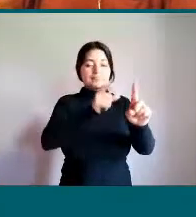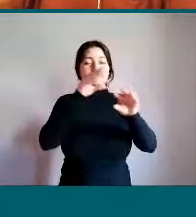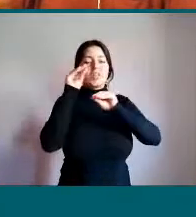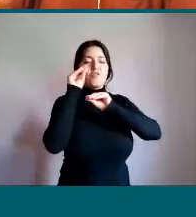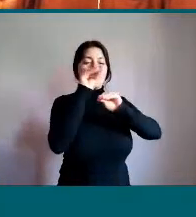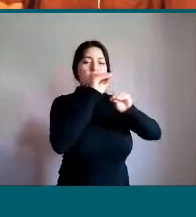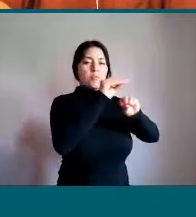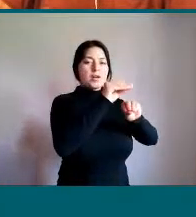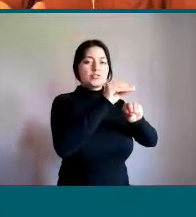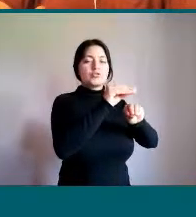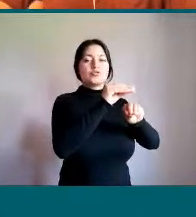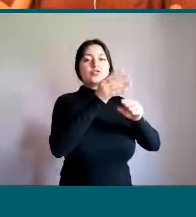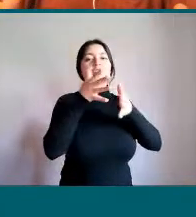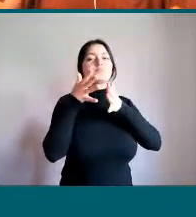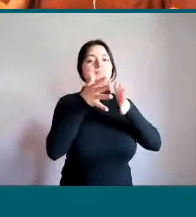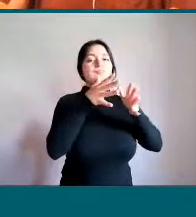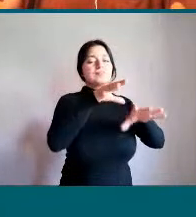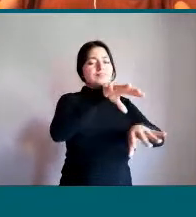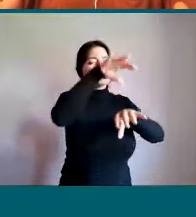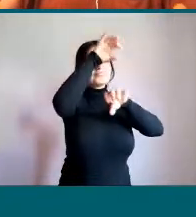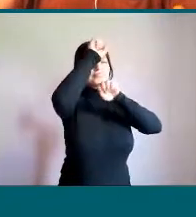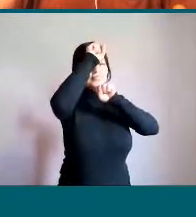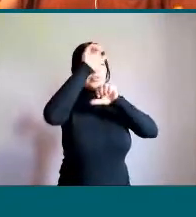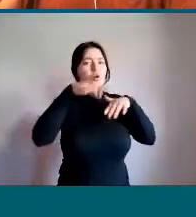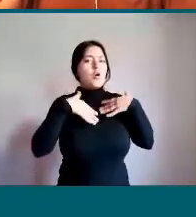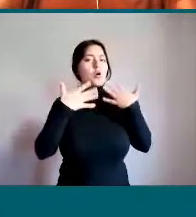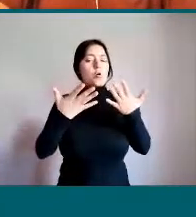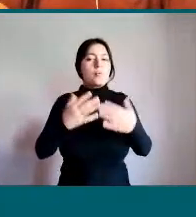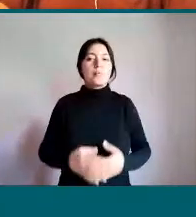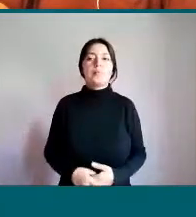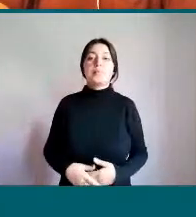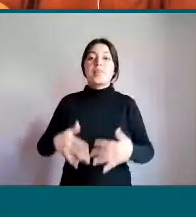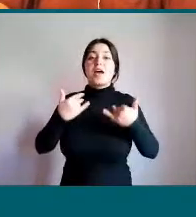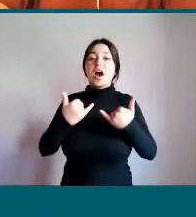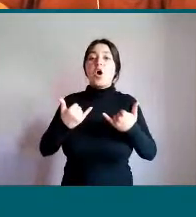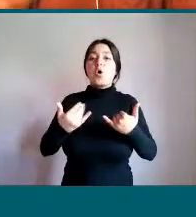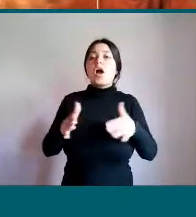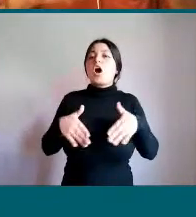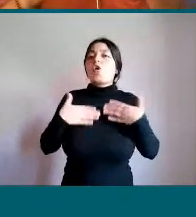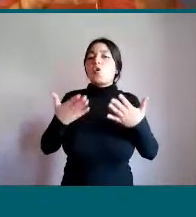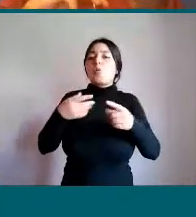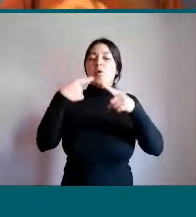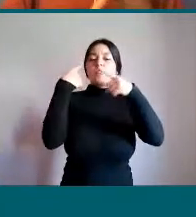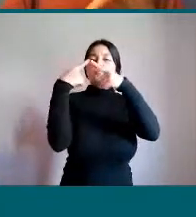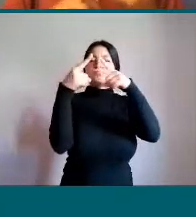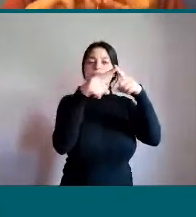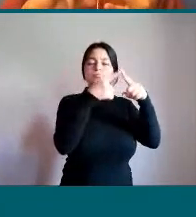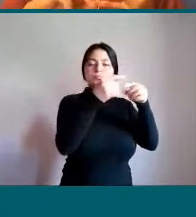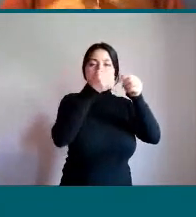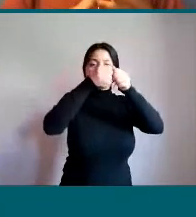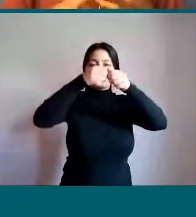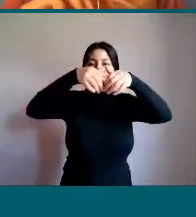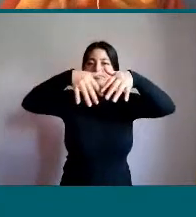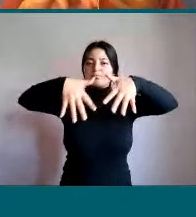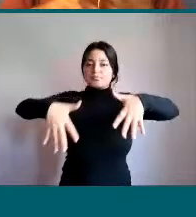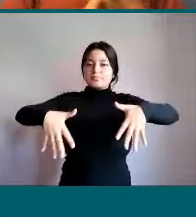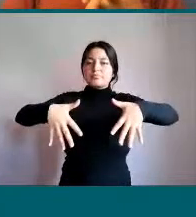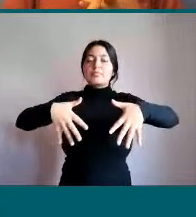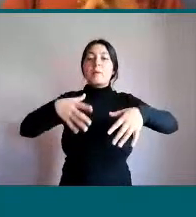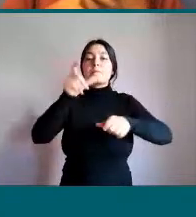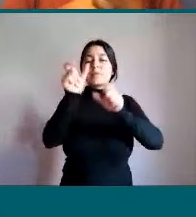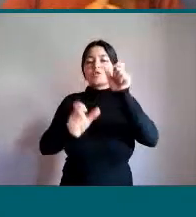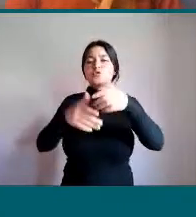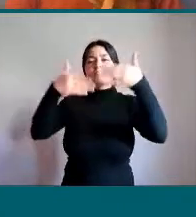seguro que en Colombia ahora estaréis también con un contexto de cómo atendemos la diversidad, nuestros chavales con dislexia, con TDAH, con